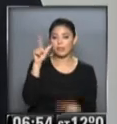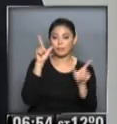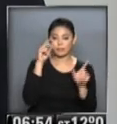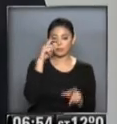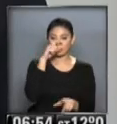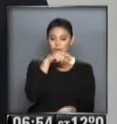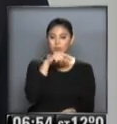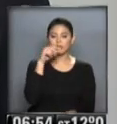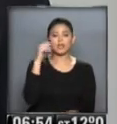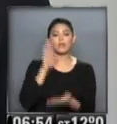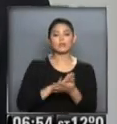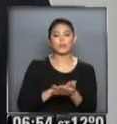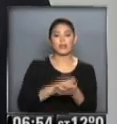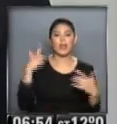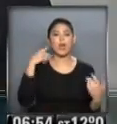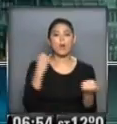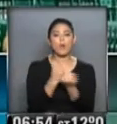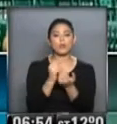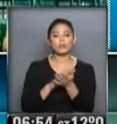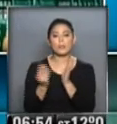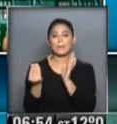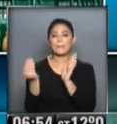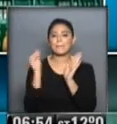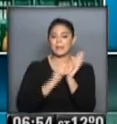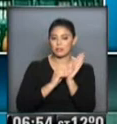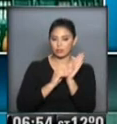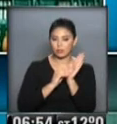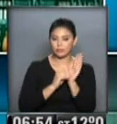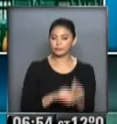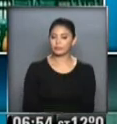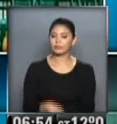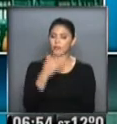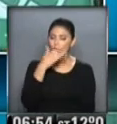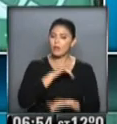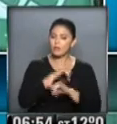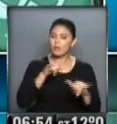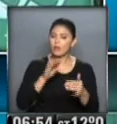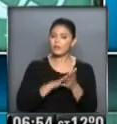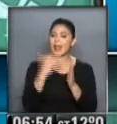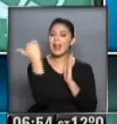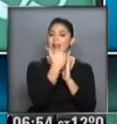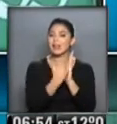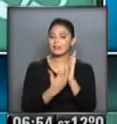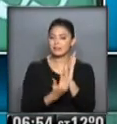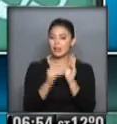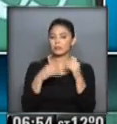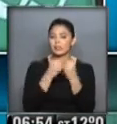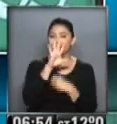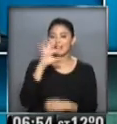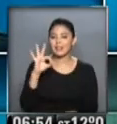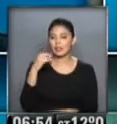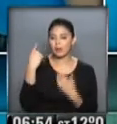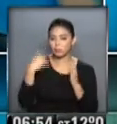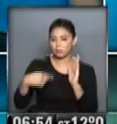El primero tiene que ver con el acuerdo de precios. Vamos a estar contándoles acerca de la lista de estos 500 productos que seguirán